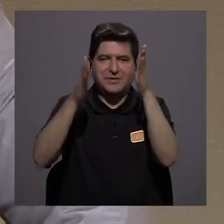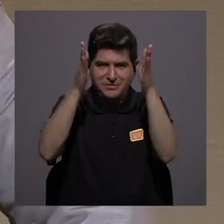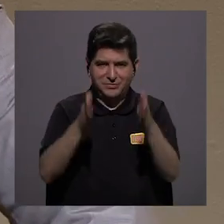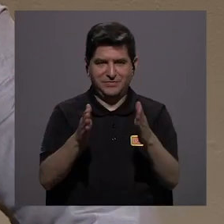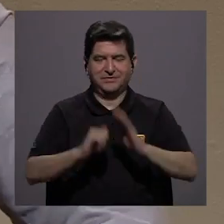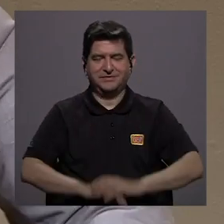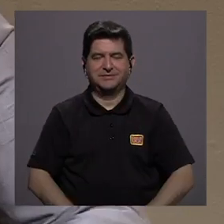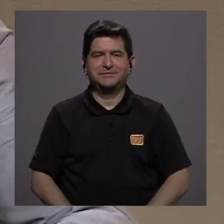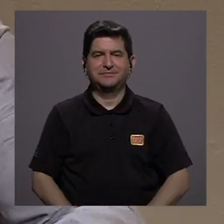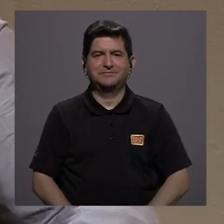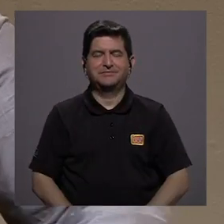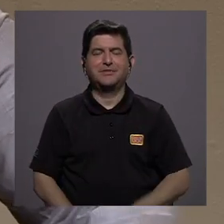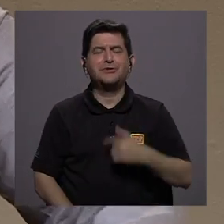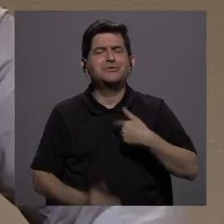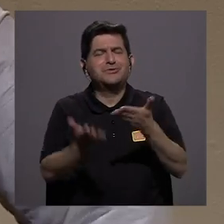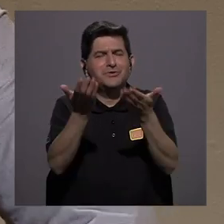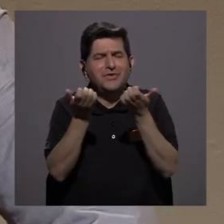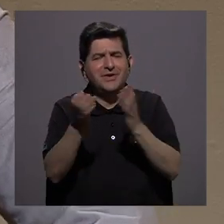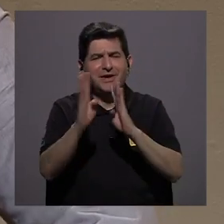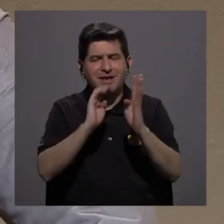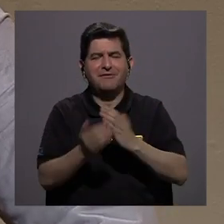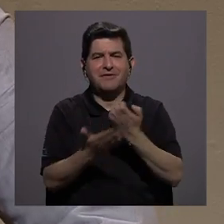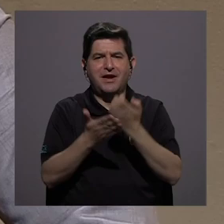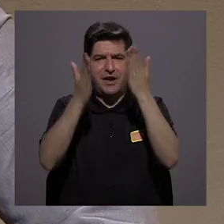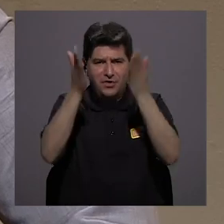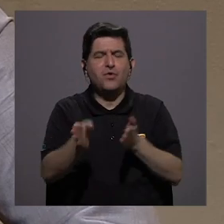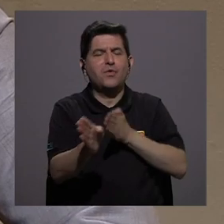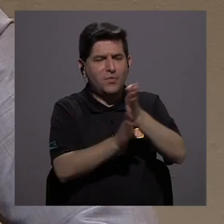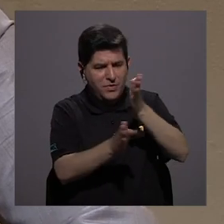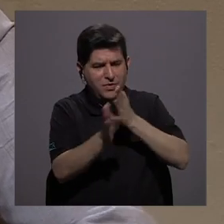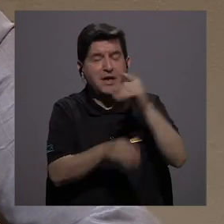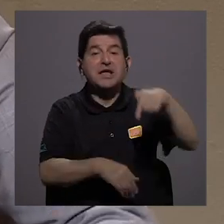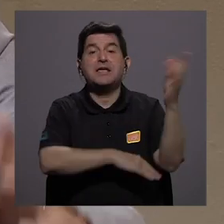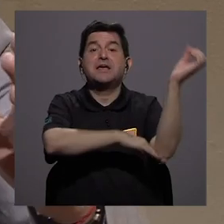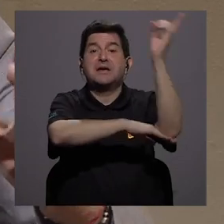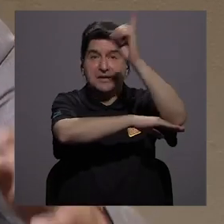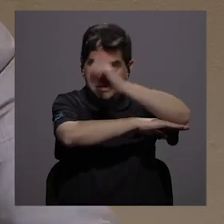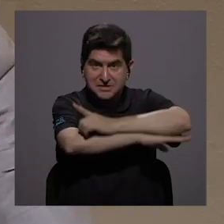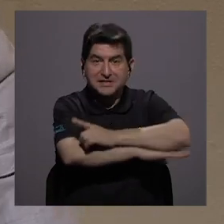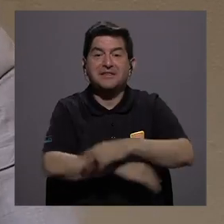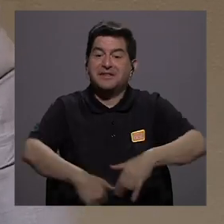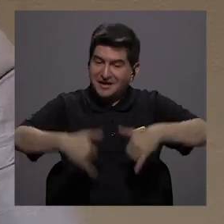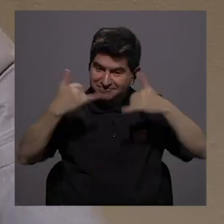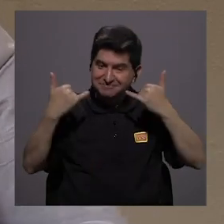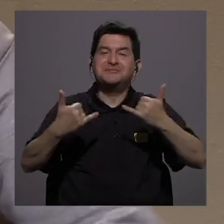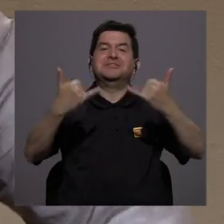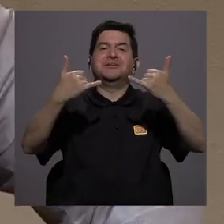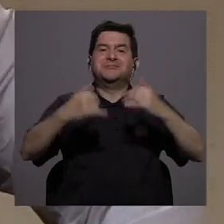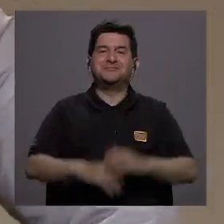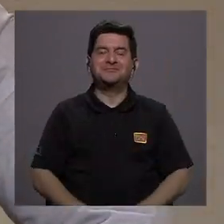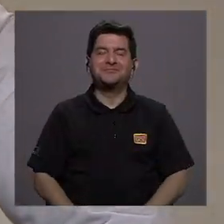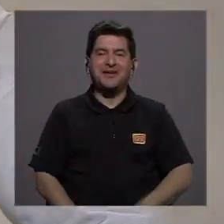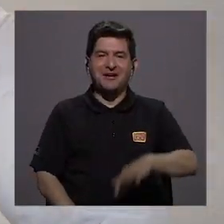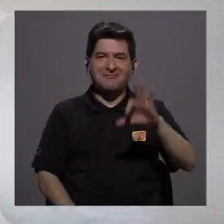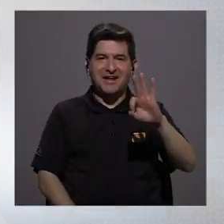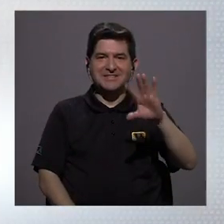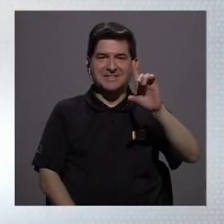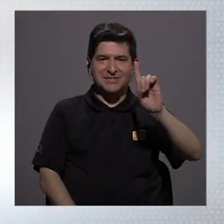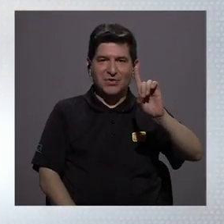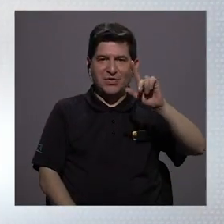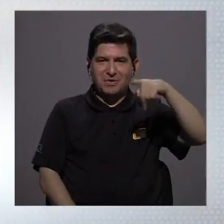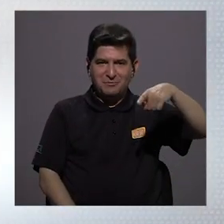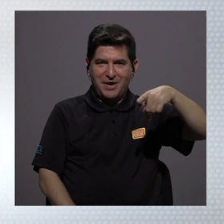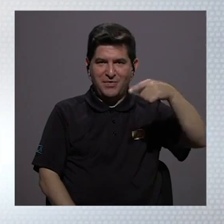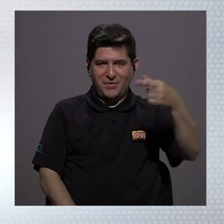programas. Hace mucho tiempo tenía ganas de conversar con un economista de amplia trayectoria y el día de hoy ya se me hizo, así que tenemos a don Francisco de Paula